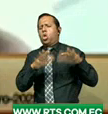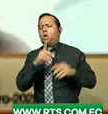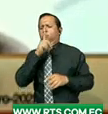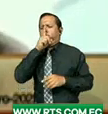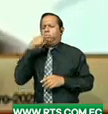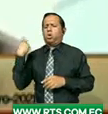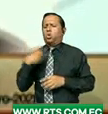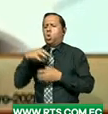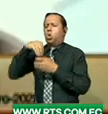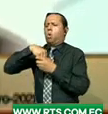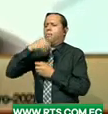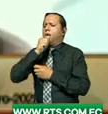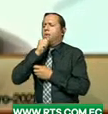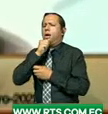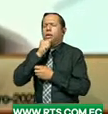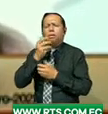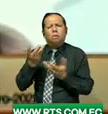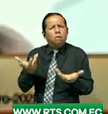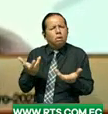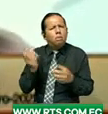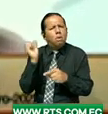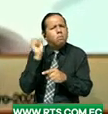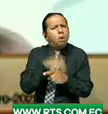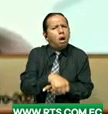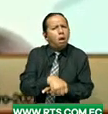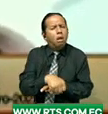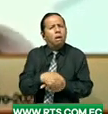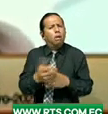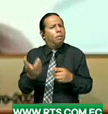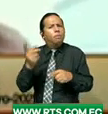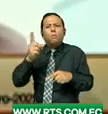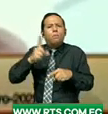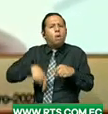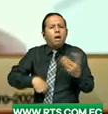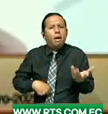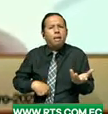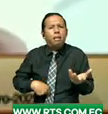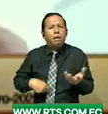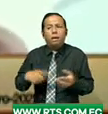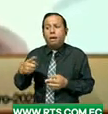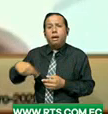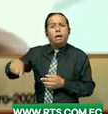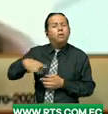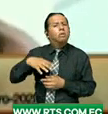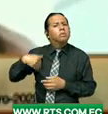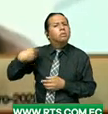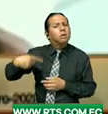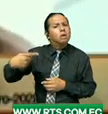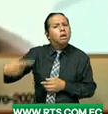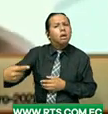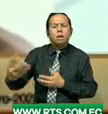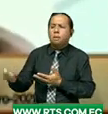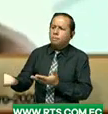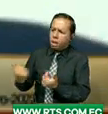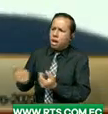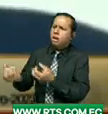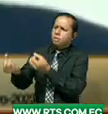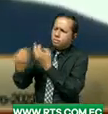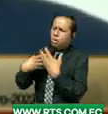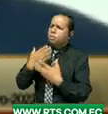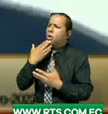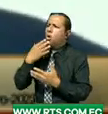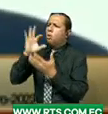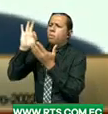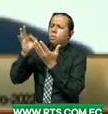El IES le está dando la espalda al país a través de las negaciones permanentes de los pedidos de información que hemos hecho.